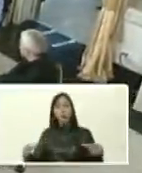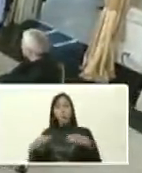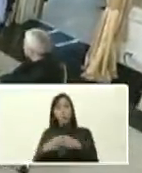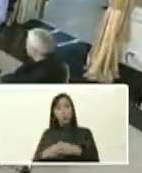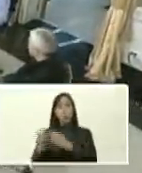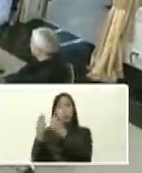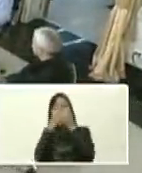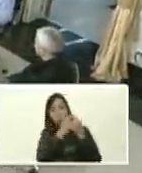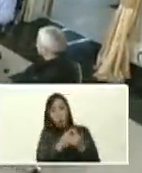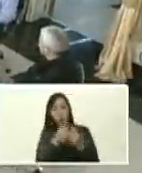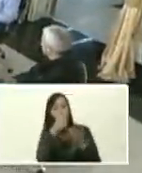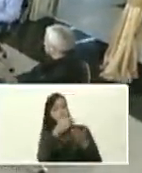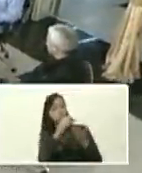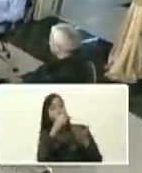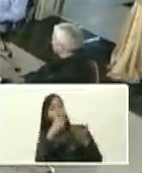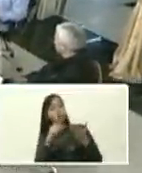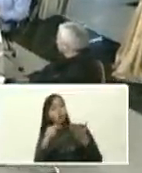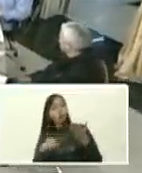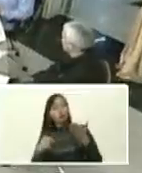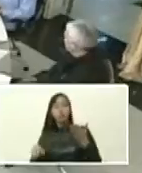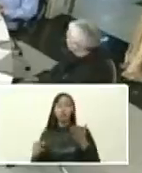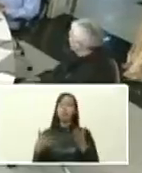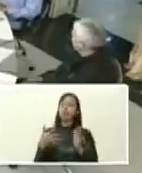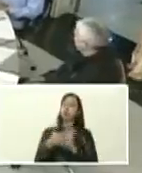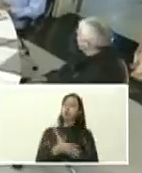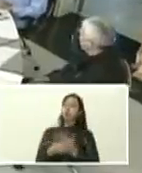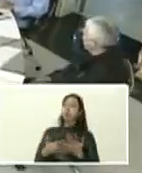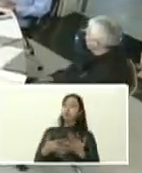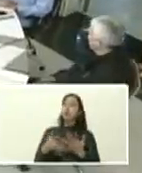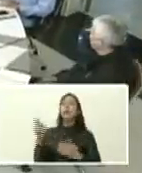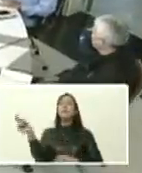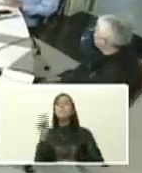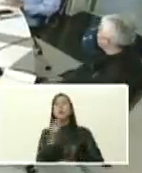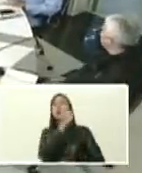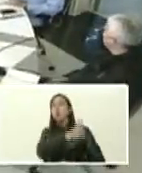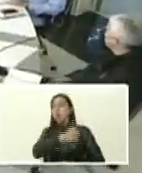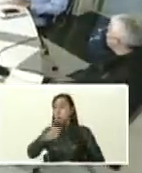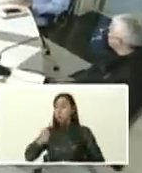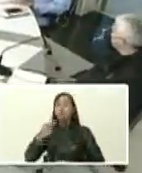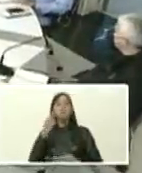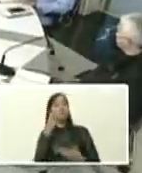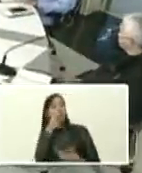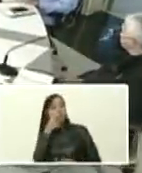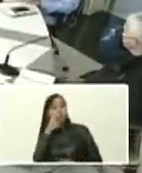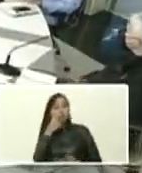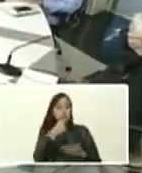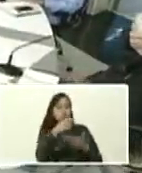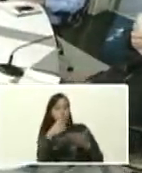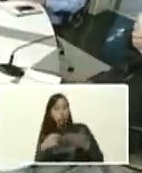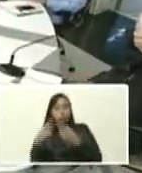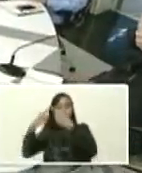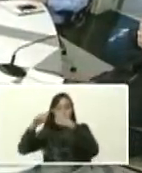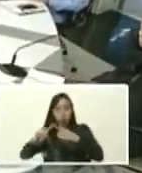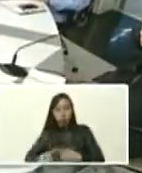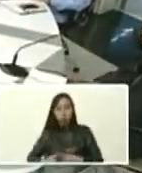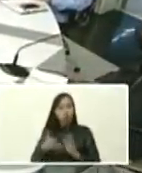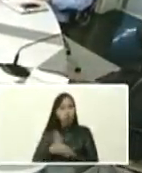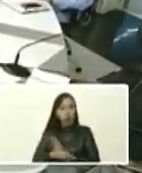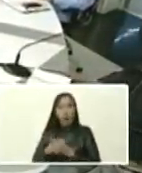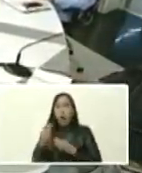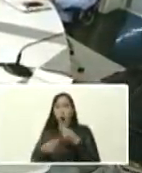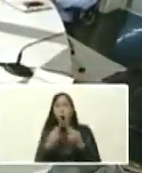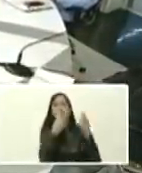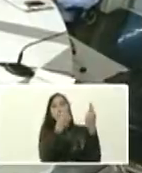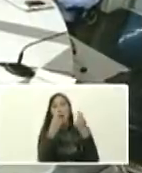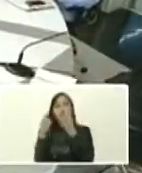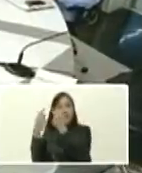tiene que revisar mínimo mensualmente al cierre cómo estuvo el sector exportador. Mínimo una vez